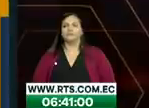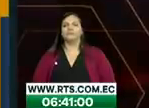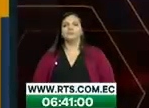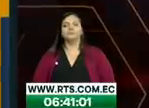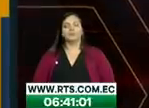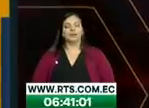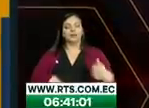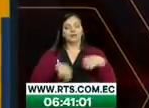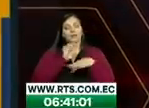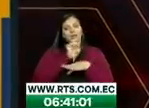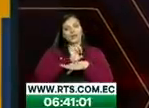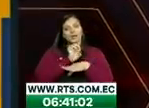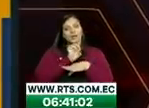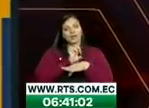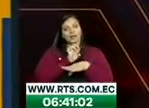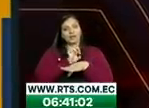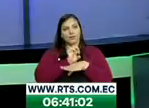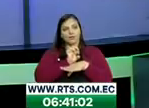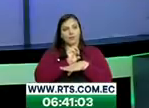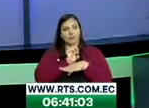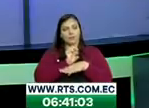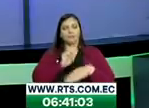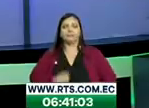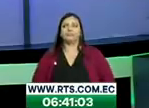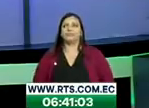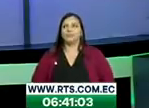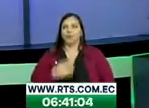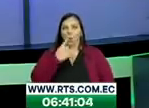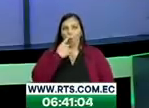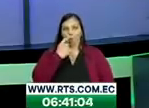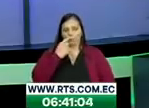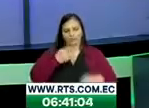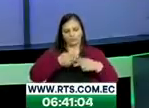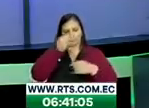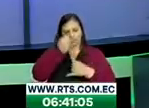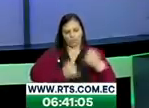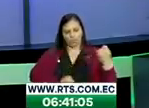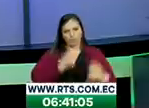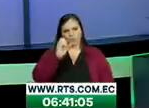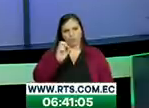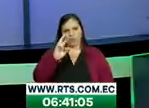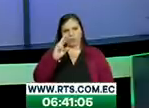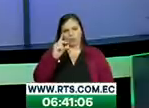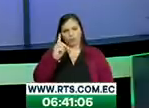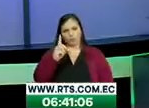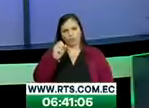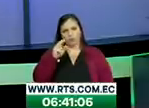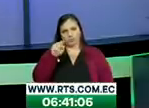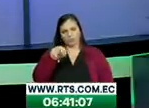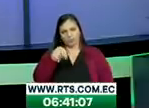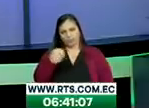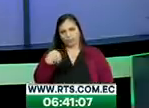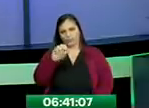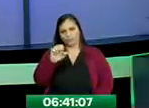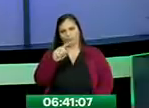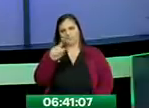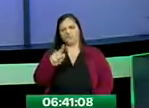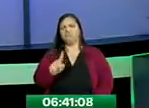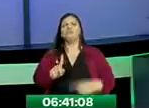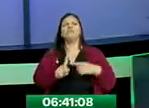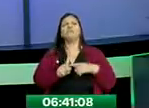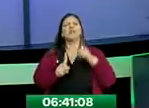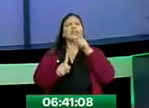también está la Tuca Ordóñez, que nos envía un mensaje a todos los ecuatorianos por el COVID-19. La Tuca Ordóñez, jugador del